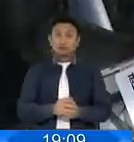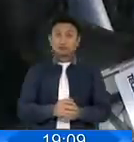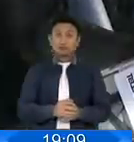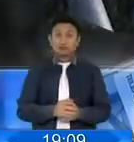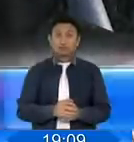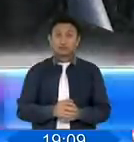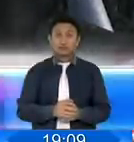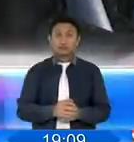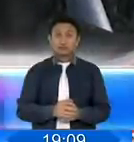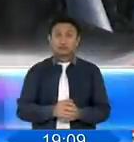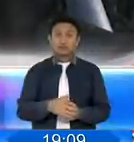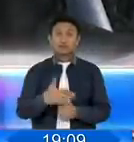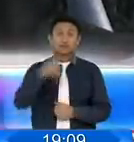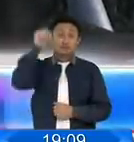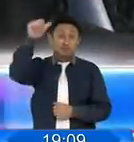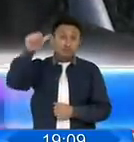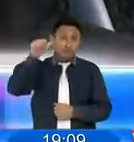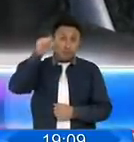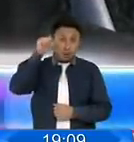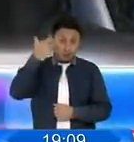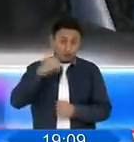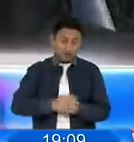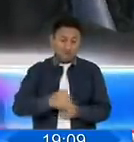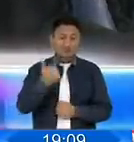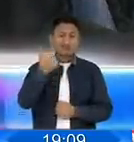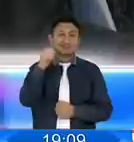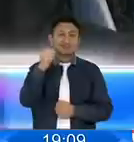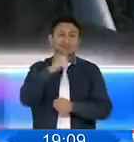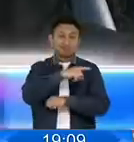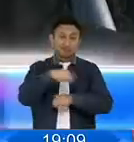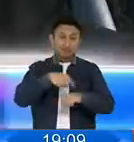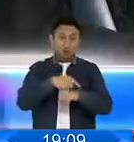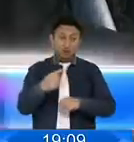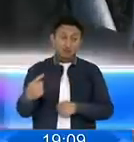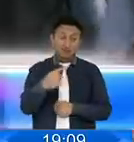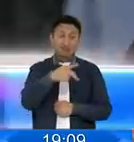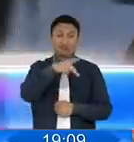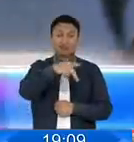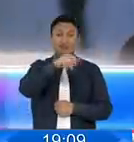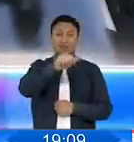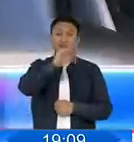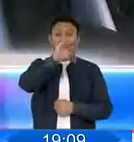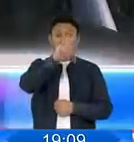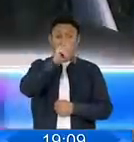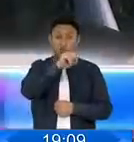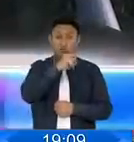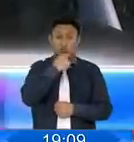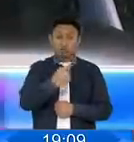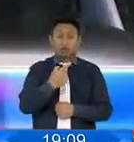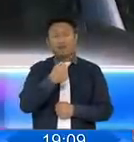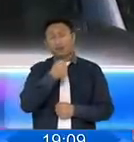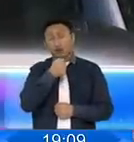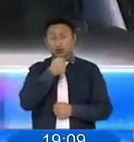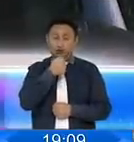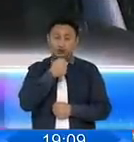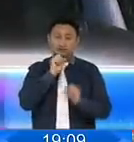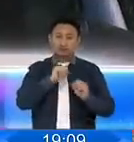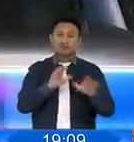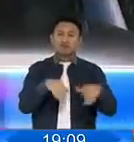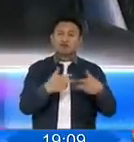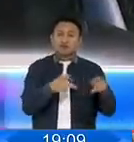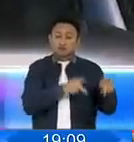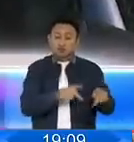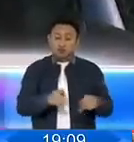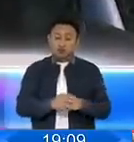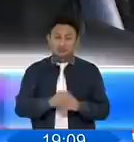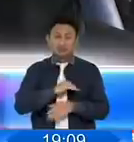en audios en los cuales participa Pablo Romero y se lo escucha, en cuanto a la planificación para ocultar todo lo que